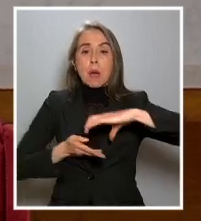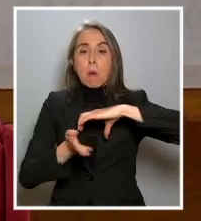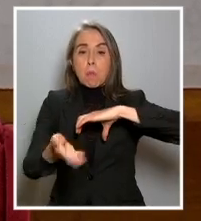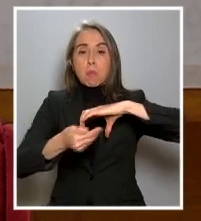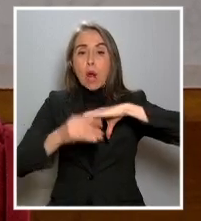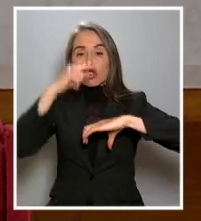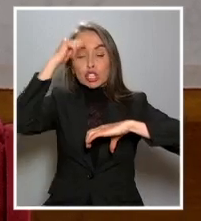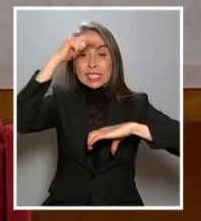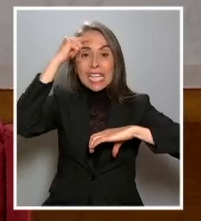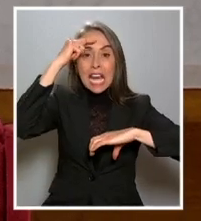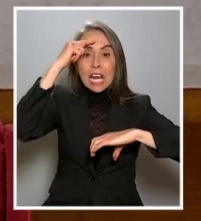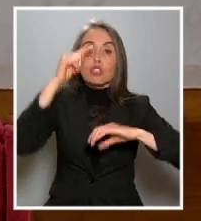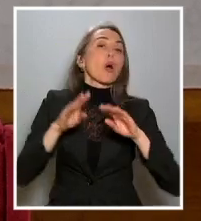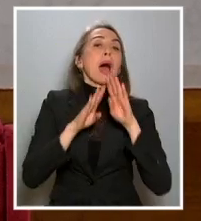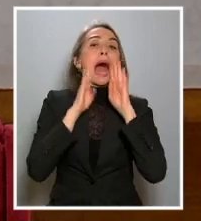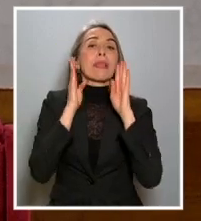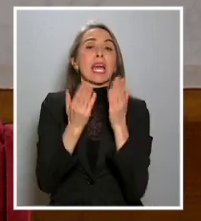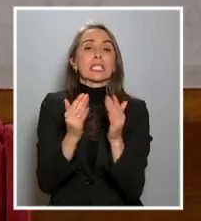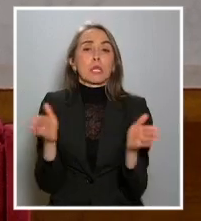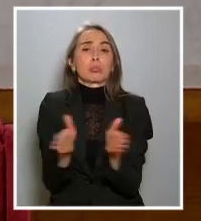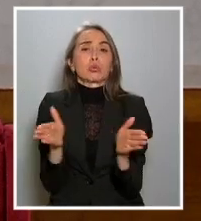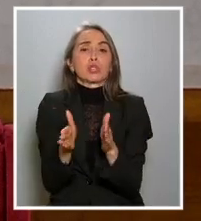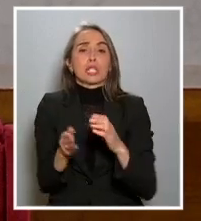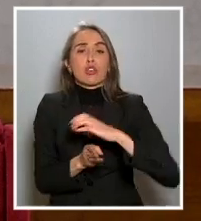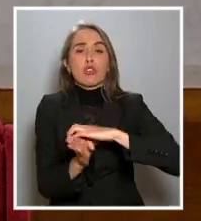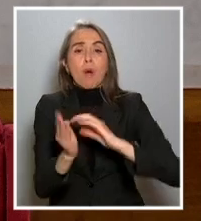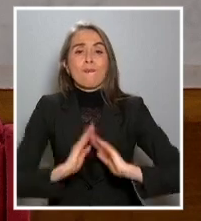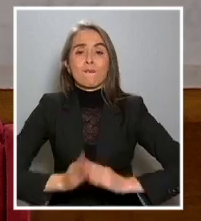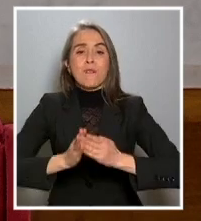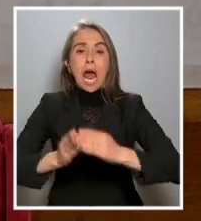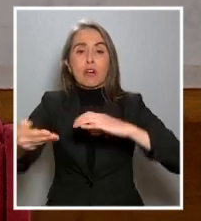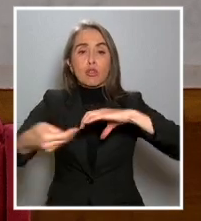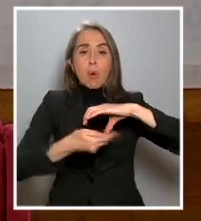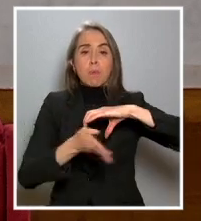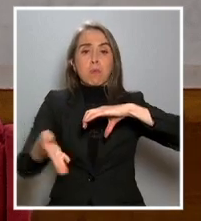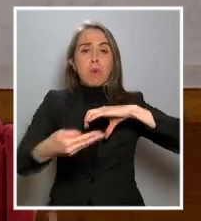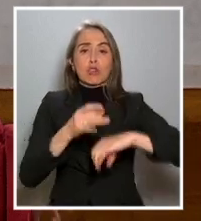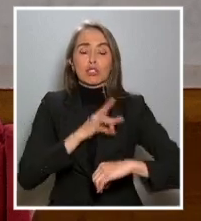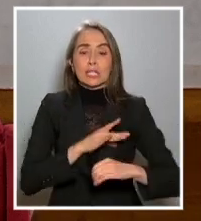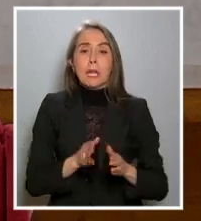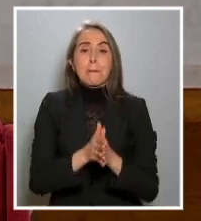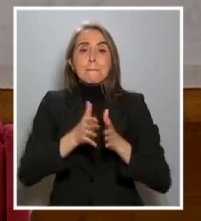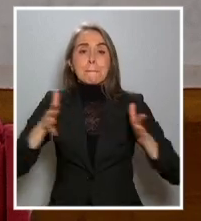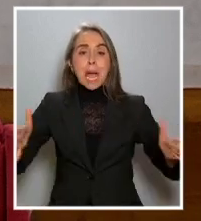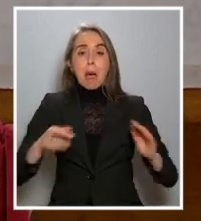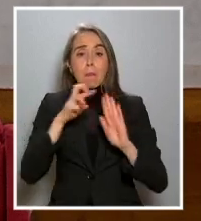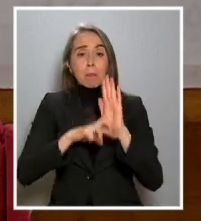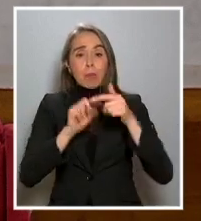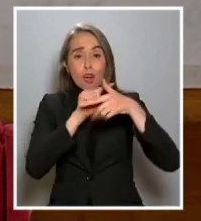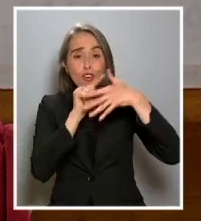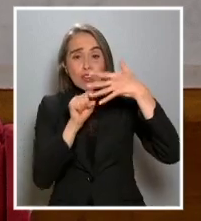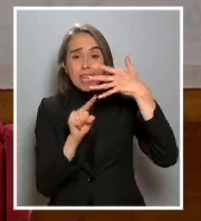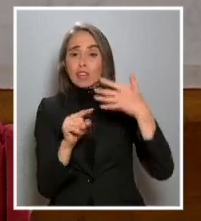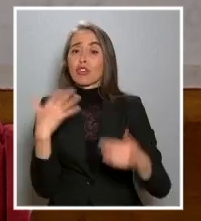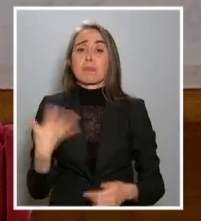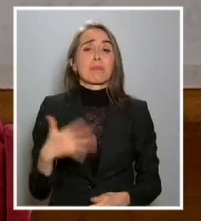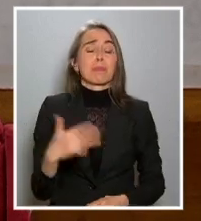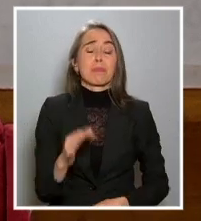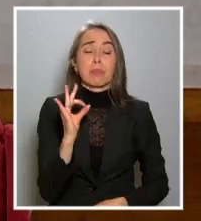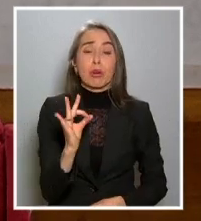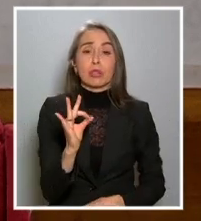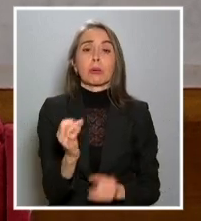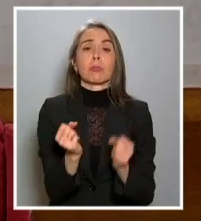dicha ciudad para ponernos al día en la infraestructura portuaria de nuestro país. Estos proyectos son cruciales para